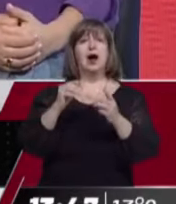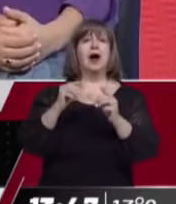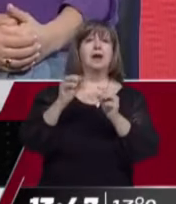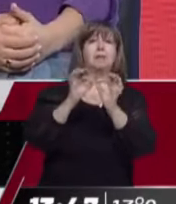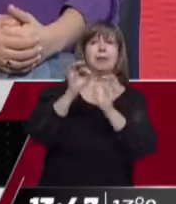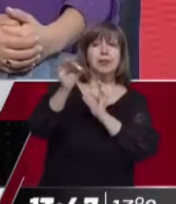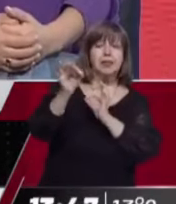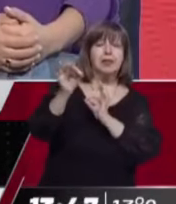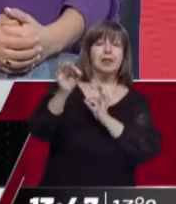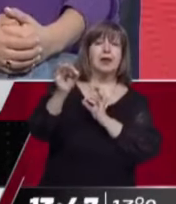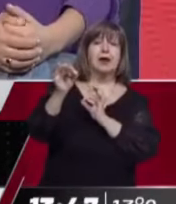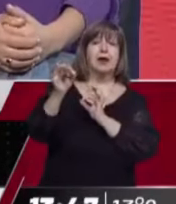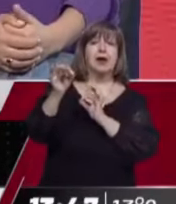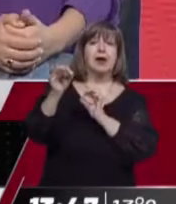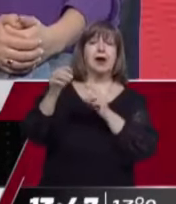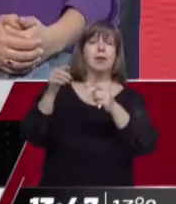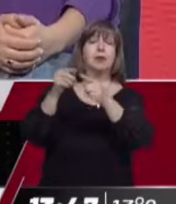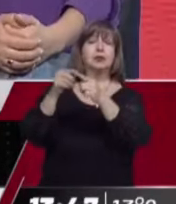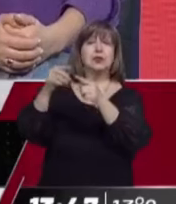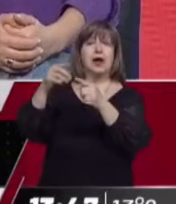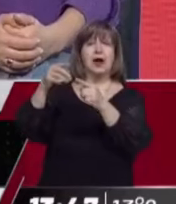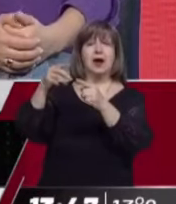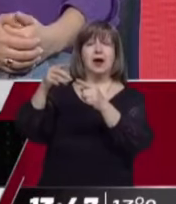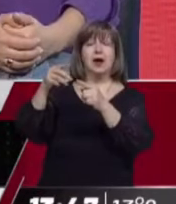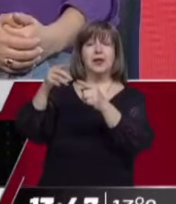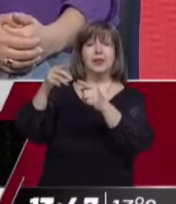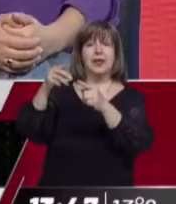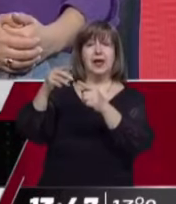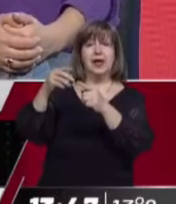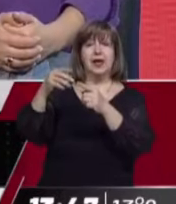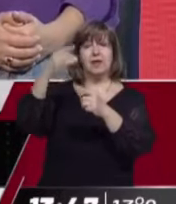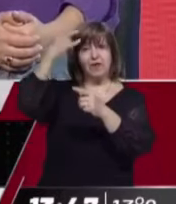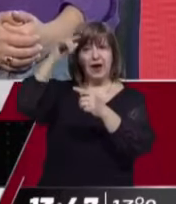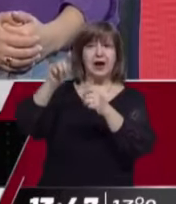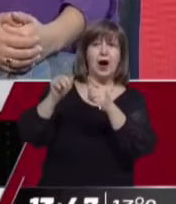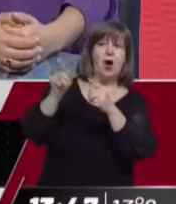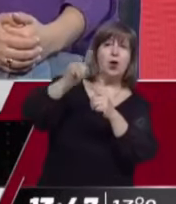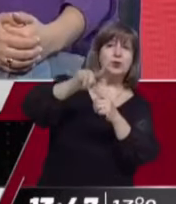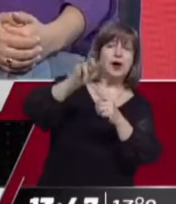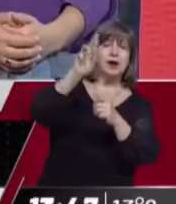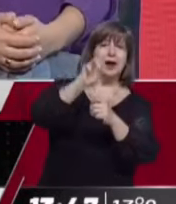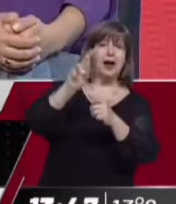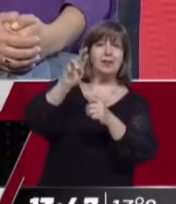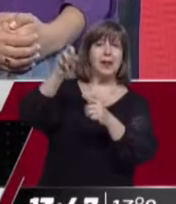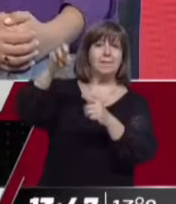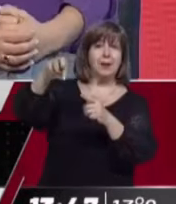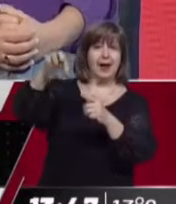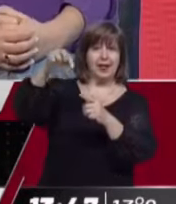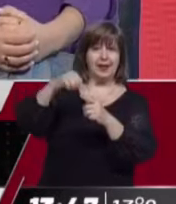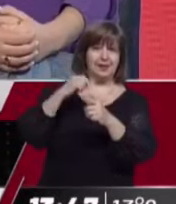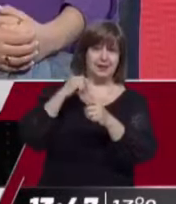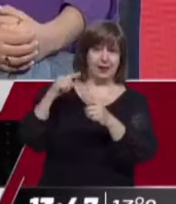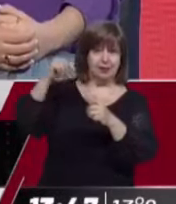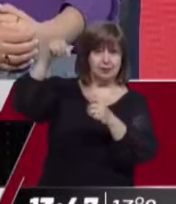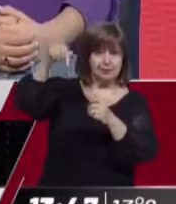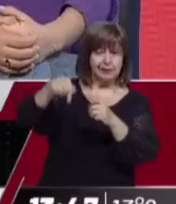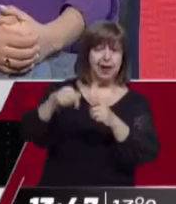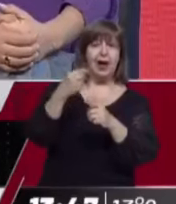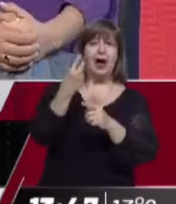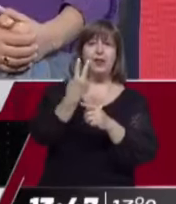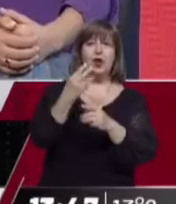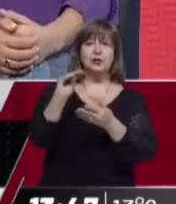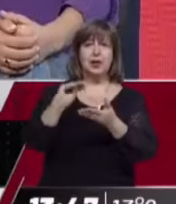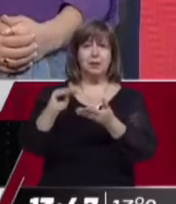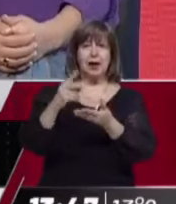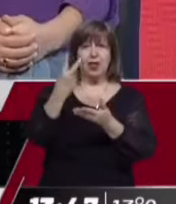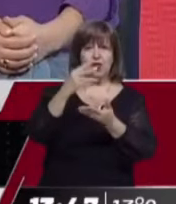pequeños, como por ejemplo puede ser Punta de Vacas o Real del Padre, que ahí son las sucursales que cuentan, por ejemplo, con 2 o 3 empleados.